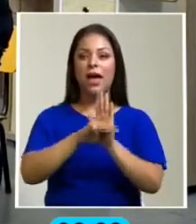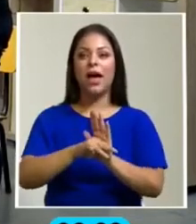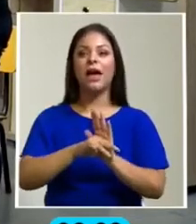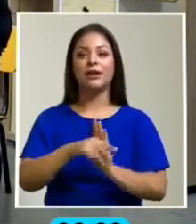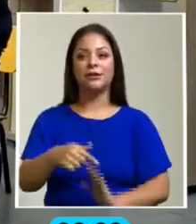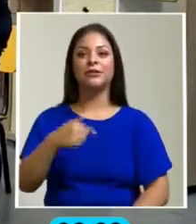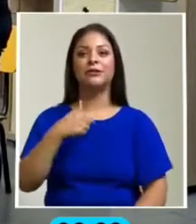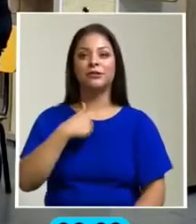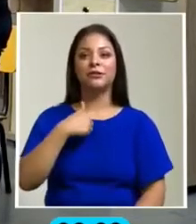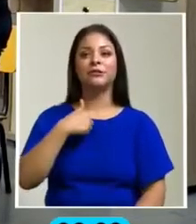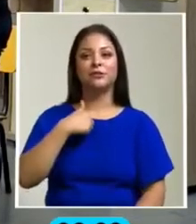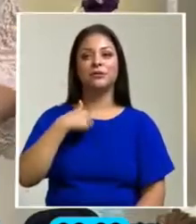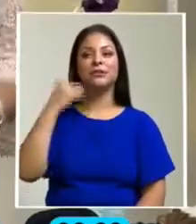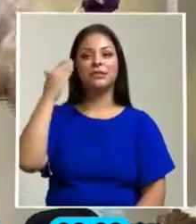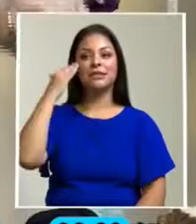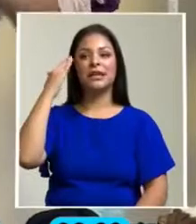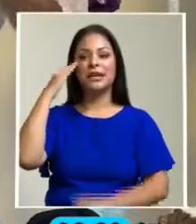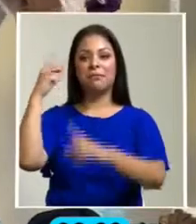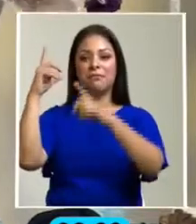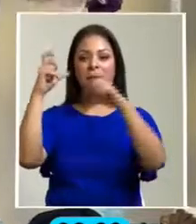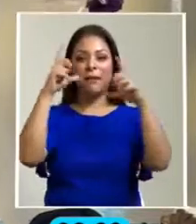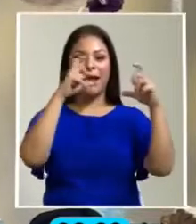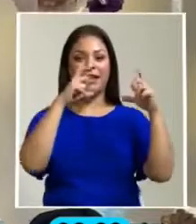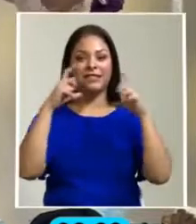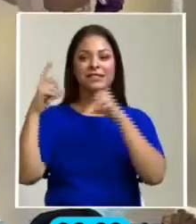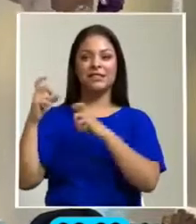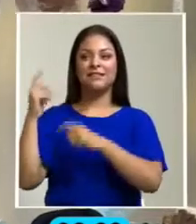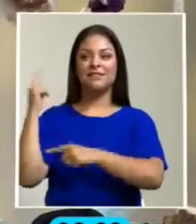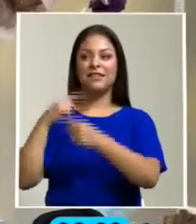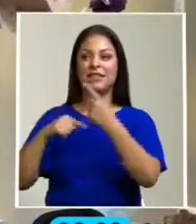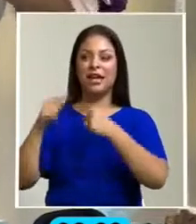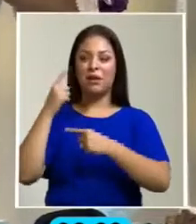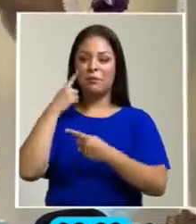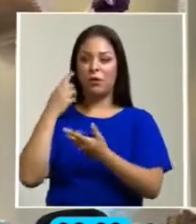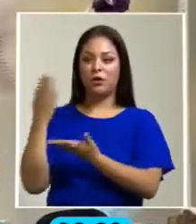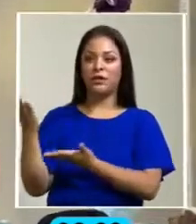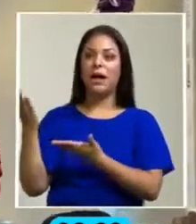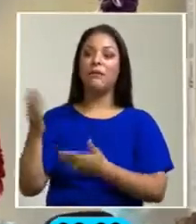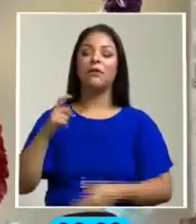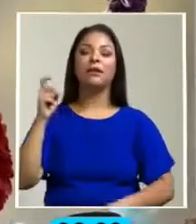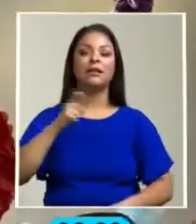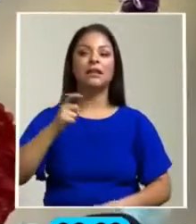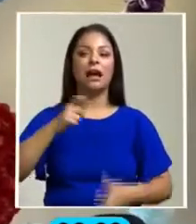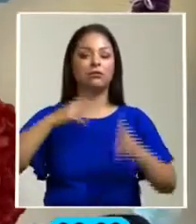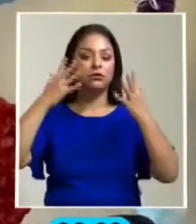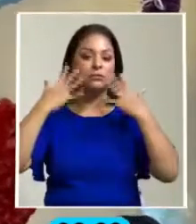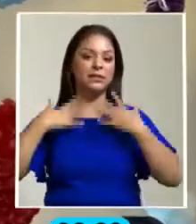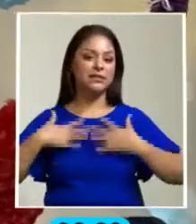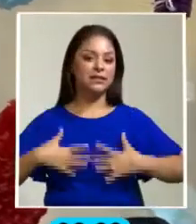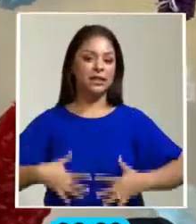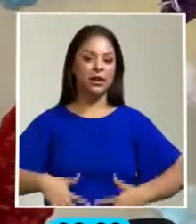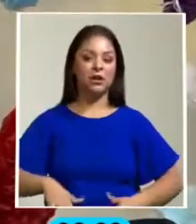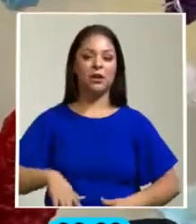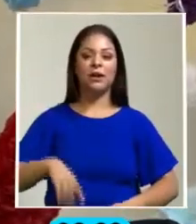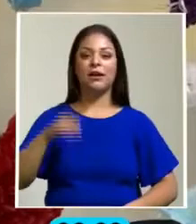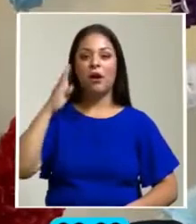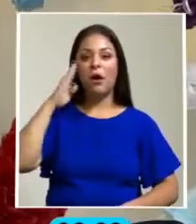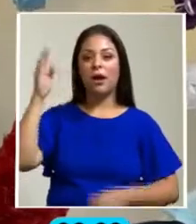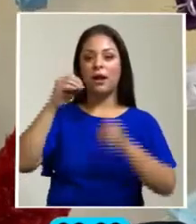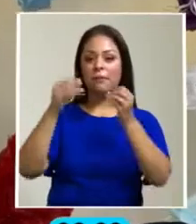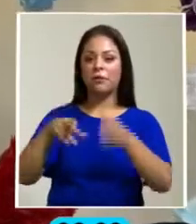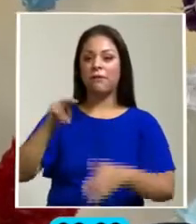¿verdad? No se preocupe. Pero, niña. ¡Ah, pero hay que vestirnos, por supuesto, ¿verdad, niña Nati? ¡Saluda a los niños y niñas